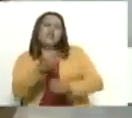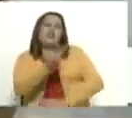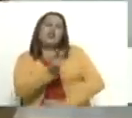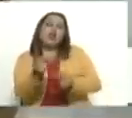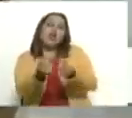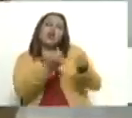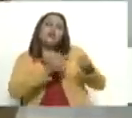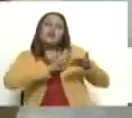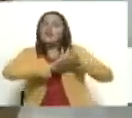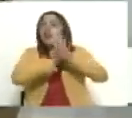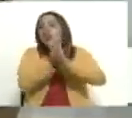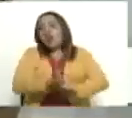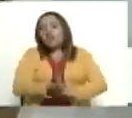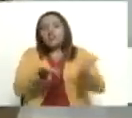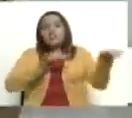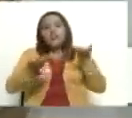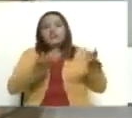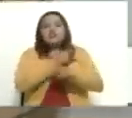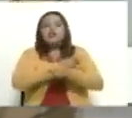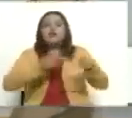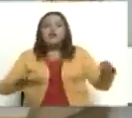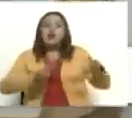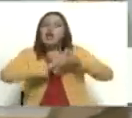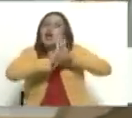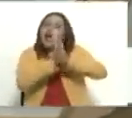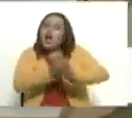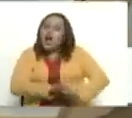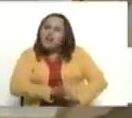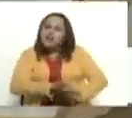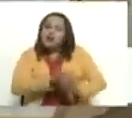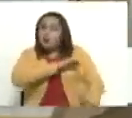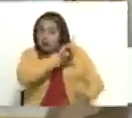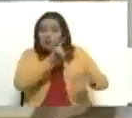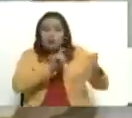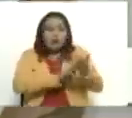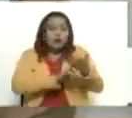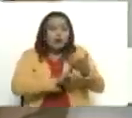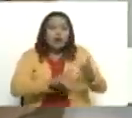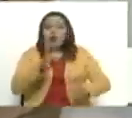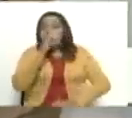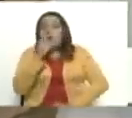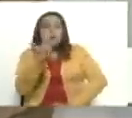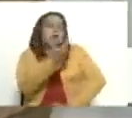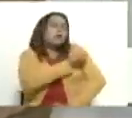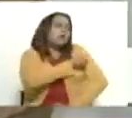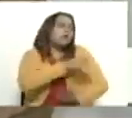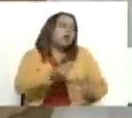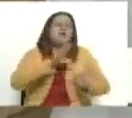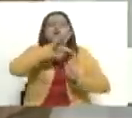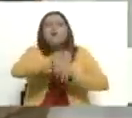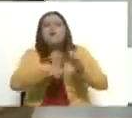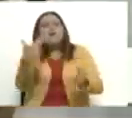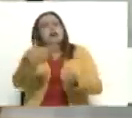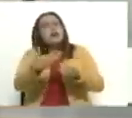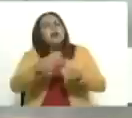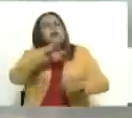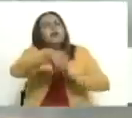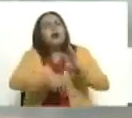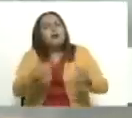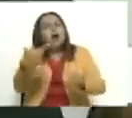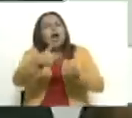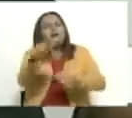economía colapse, que sus servicios públicos se deterioren al máximo, que no lleguen las vacunas, nos robamos el petróleo, nos robamos la